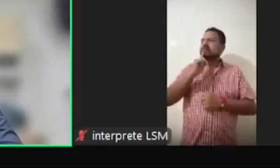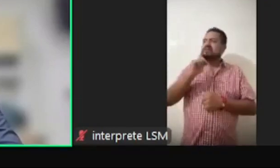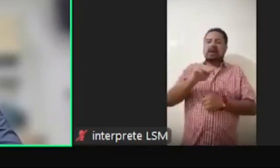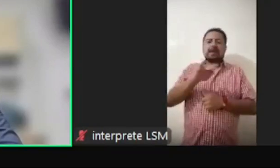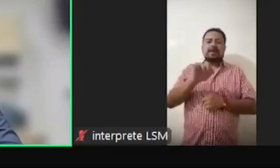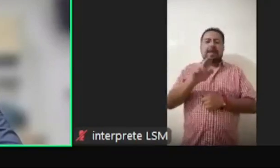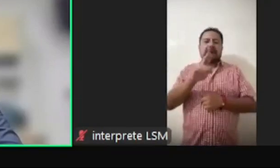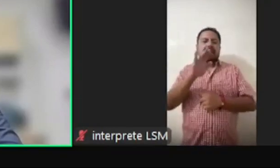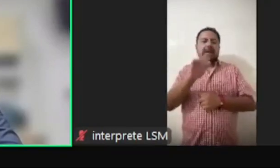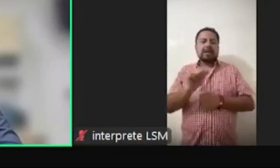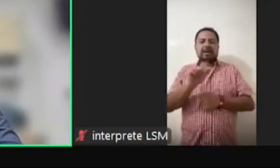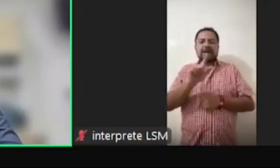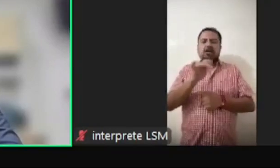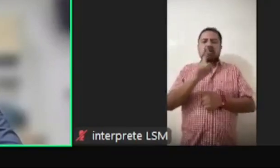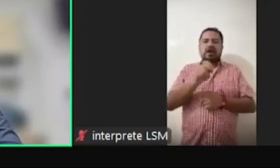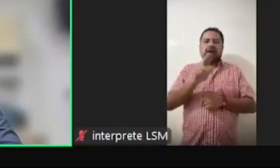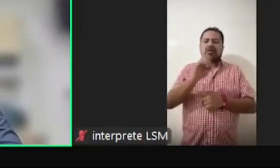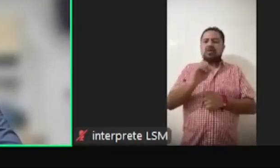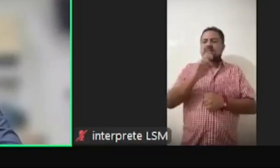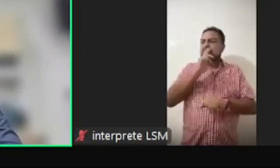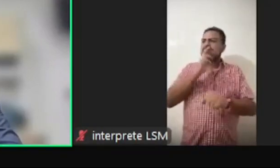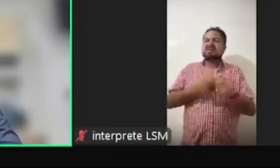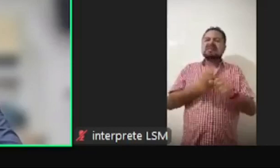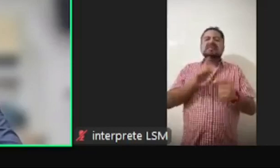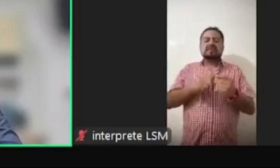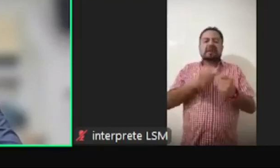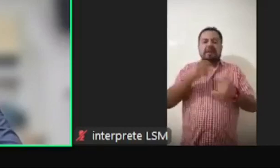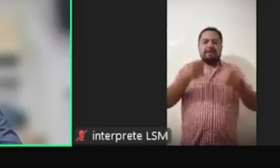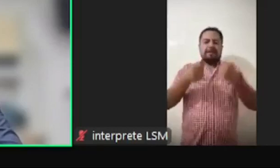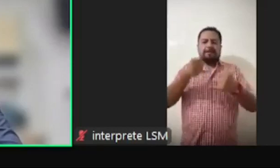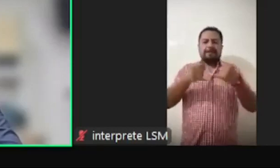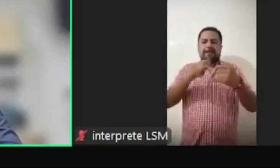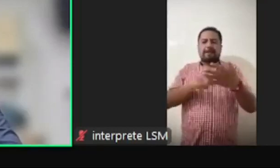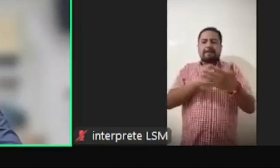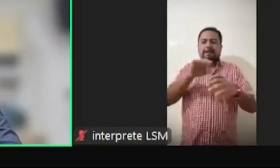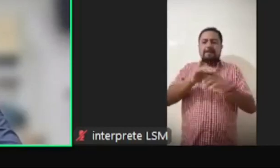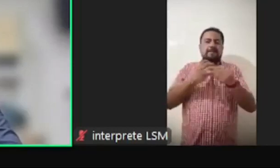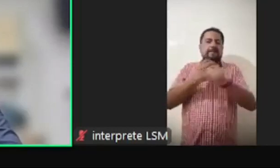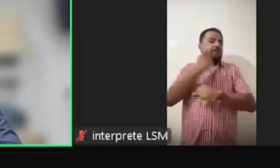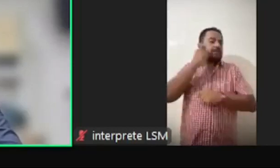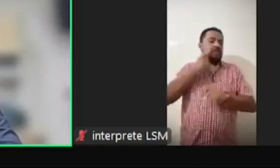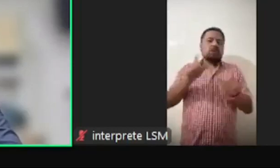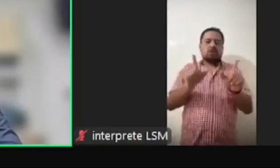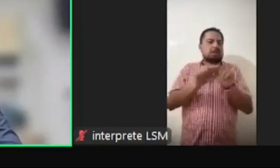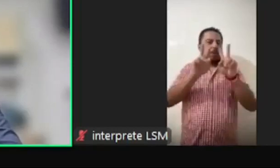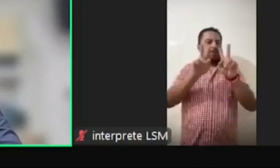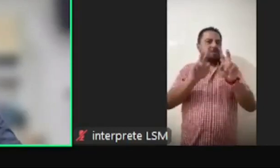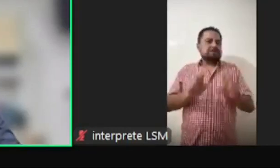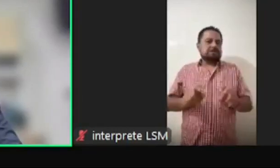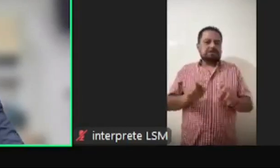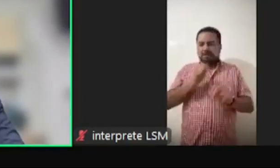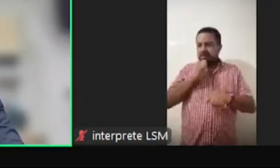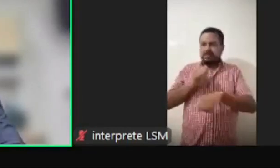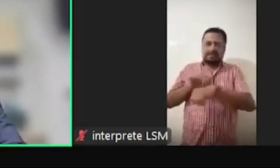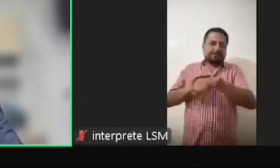Labra Leonardo, autoridad responsable del Tribunal Electoral del Estado de Guerrero. Son los asuntos a tratar, magistradas, magistrado.